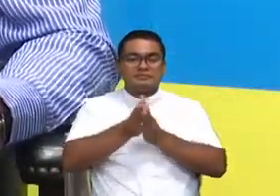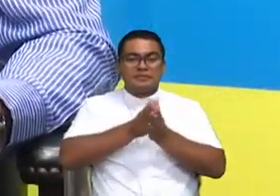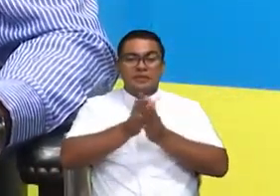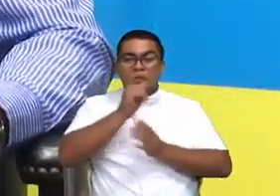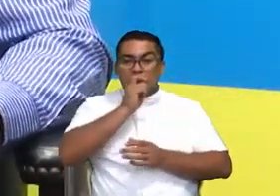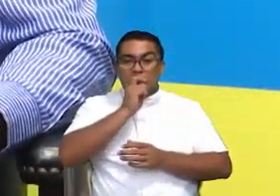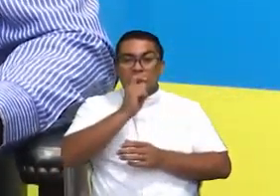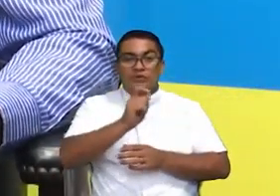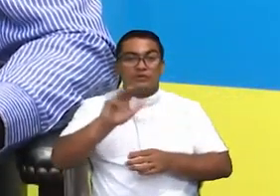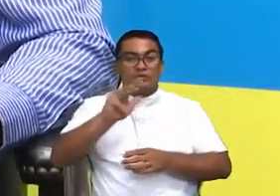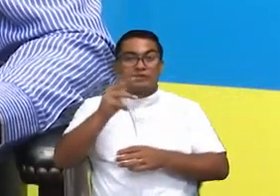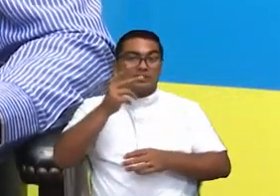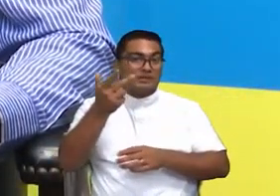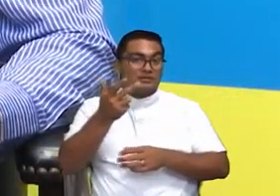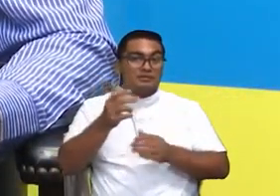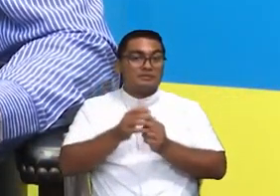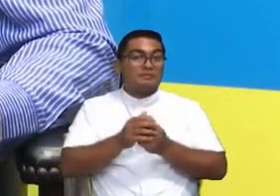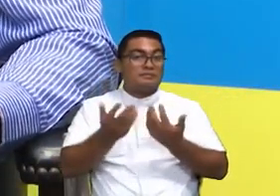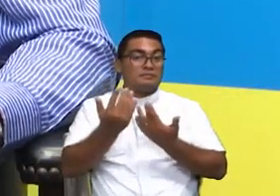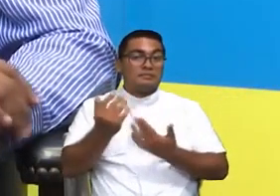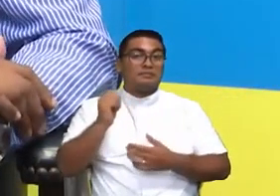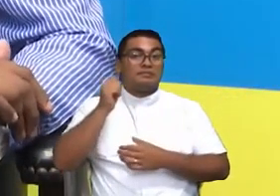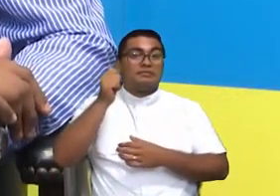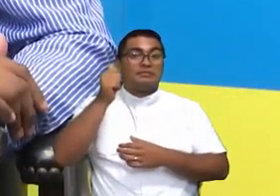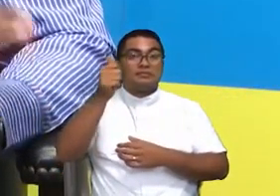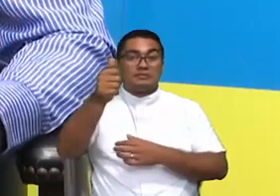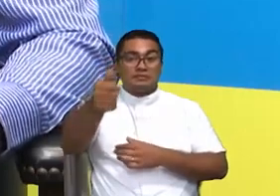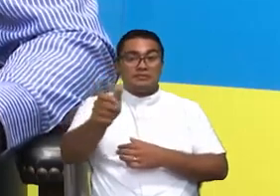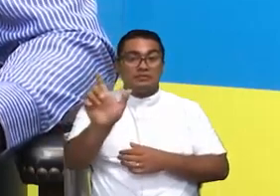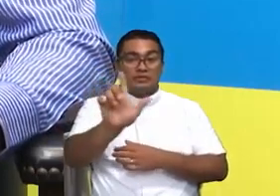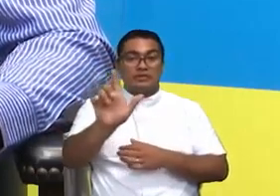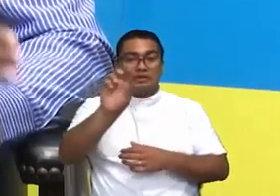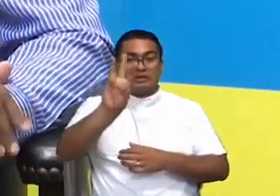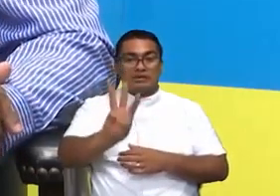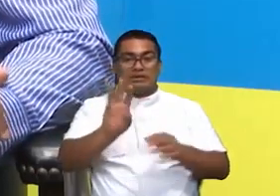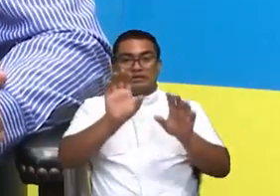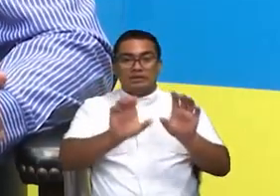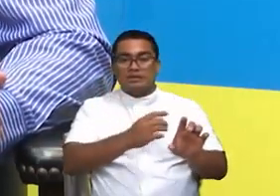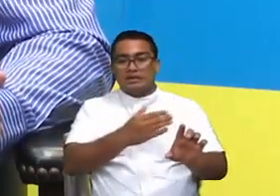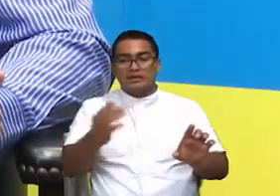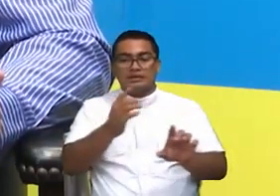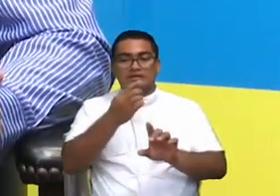sintonía. Le esperamos el día lunes a partir de las 3 de la tarde, a las 3 y media,